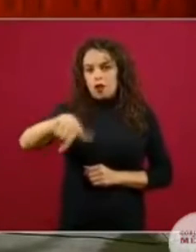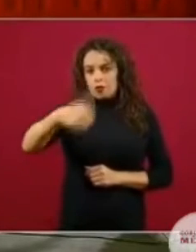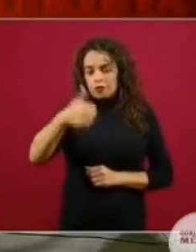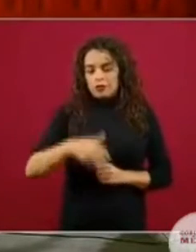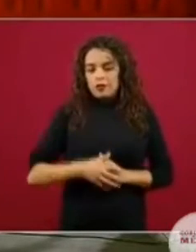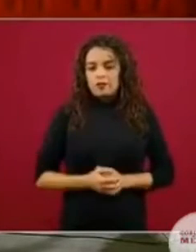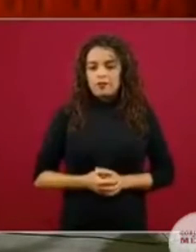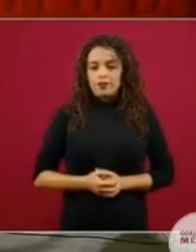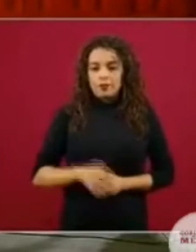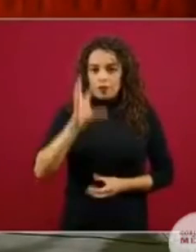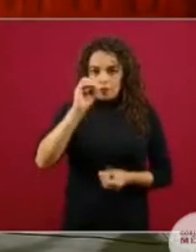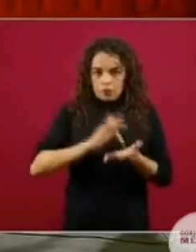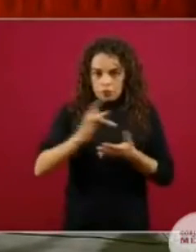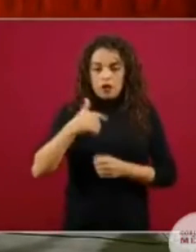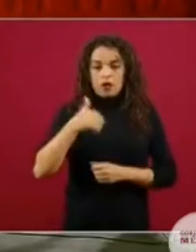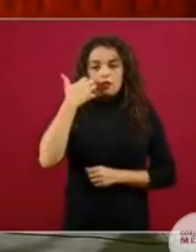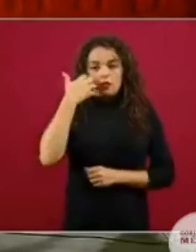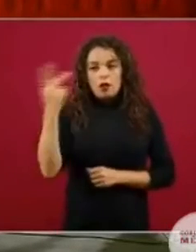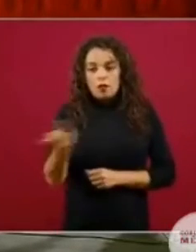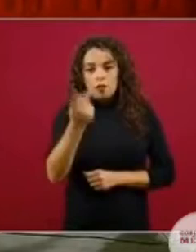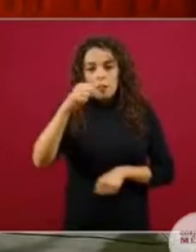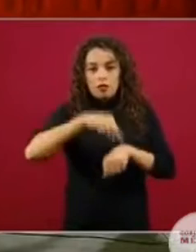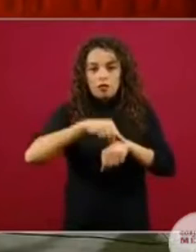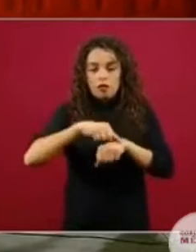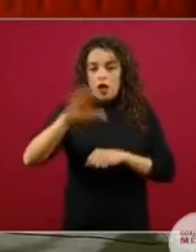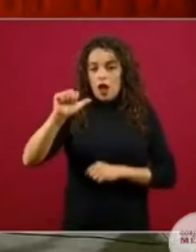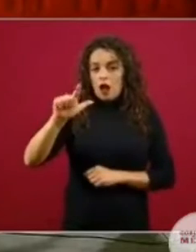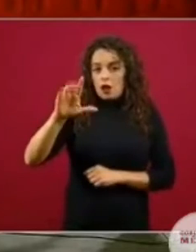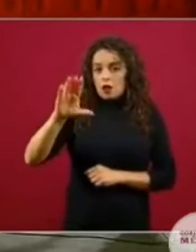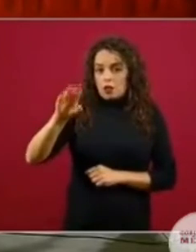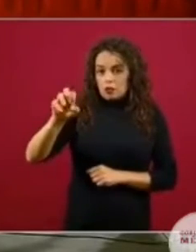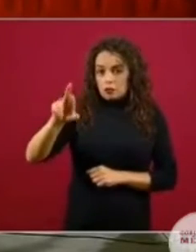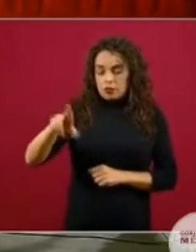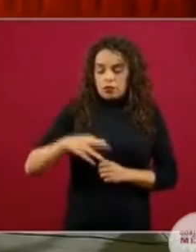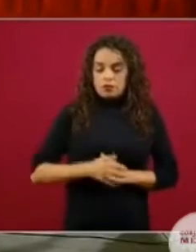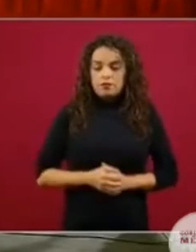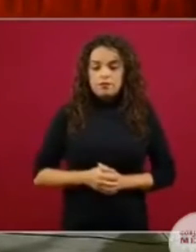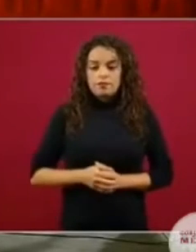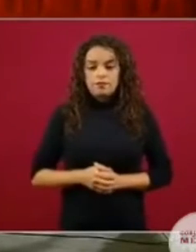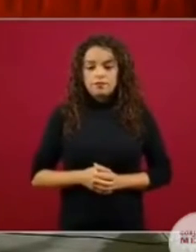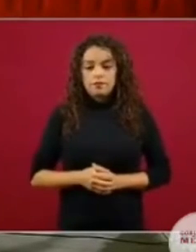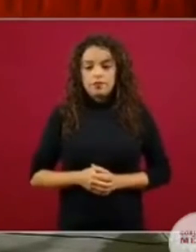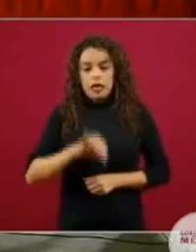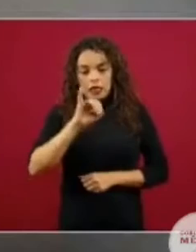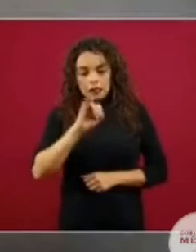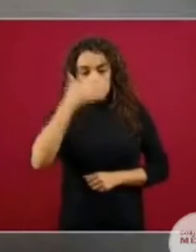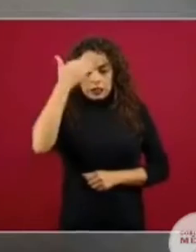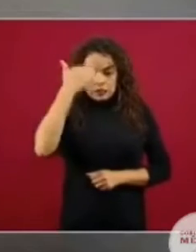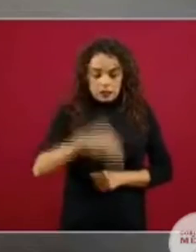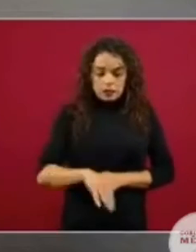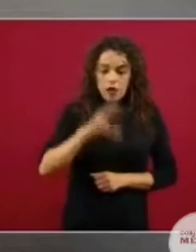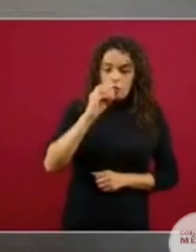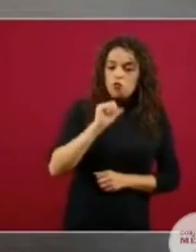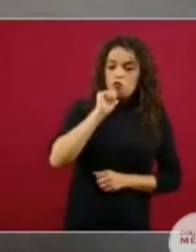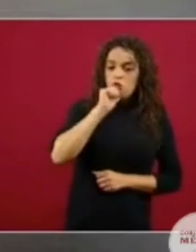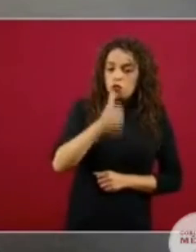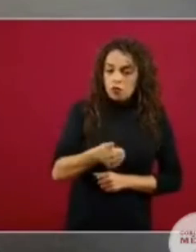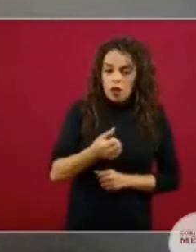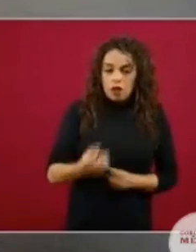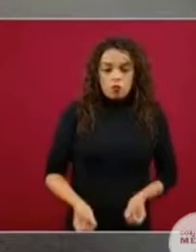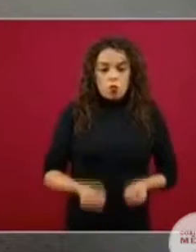gracias preguntarle doctor alcocer independientemente de que no se sepa la cantidad de biológicos que se tiene que